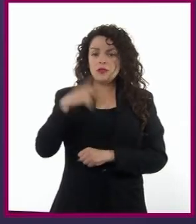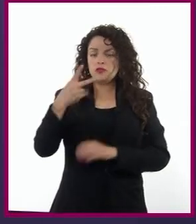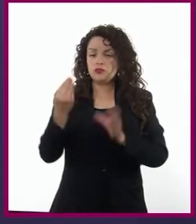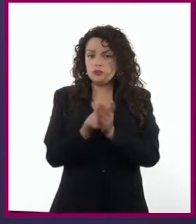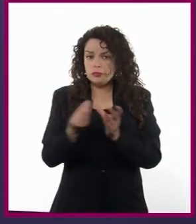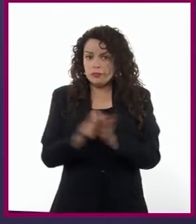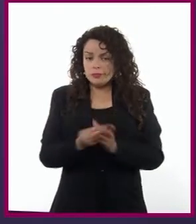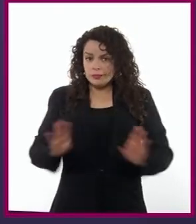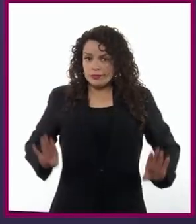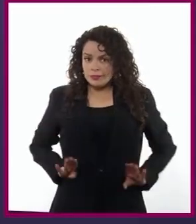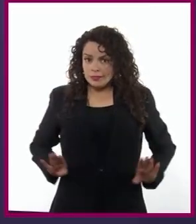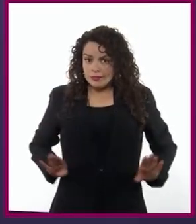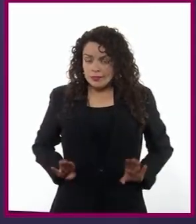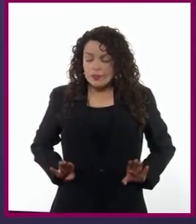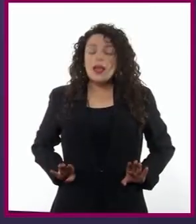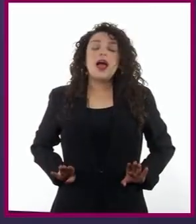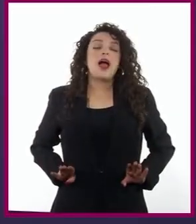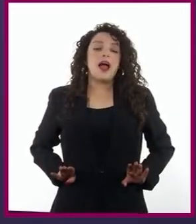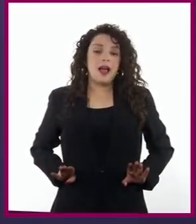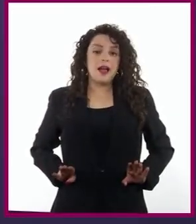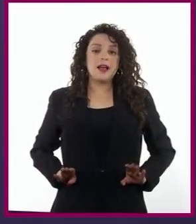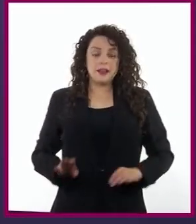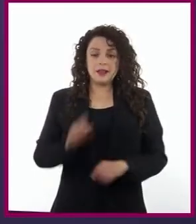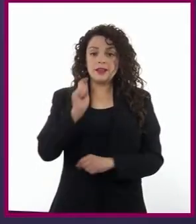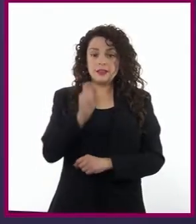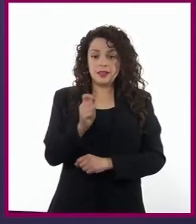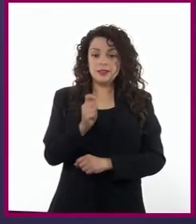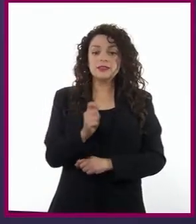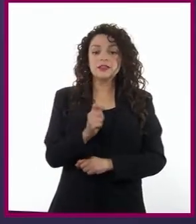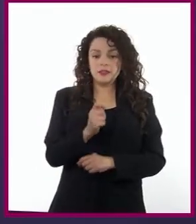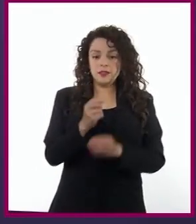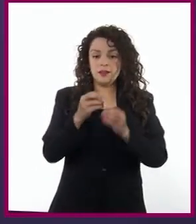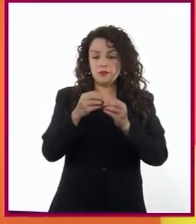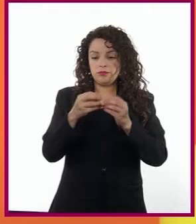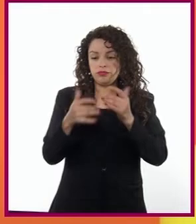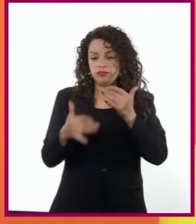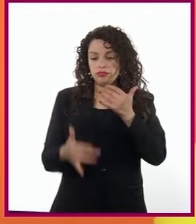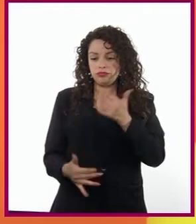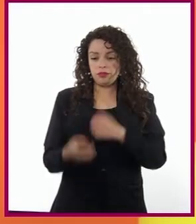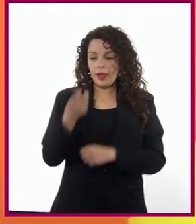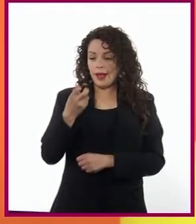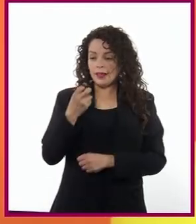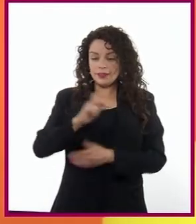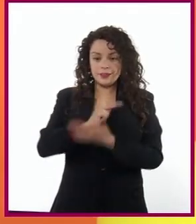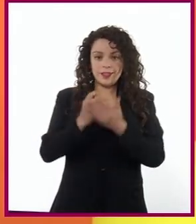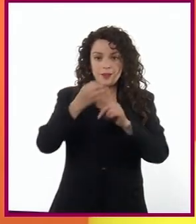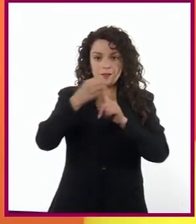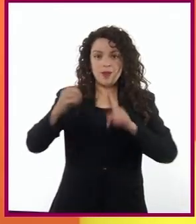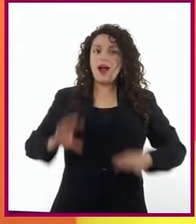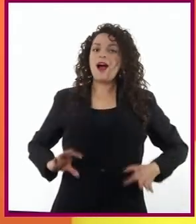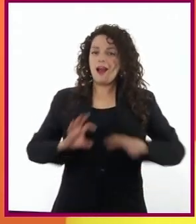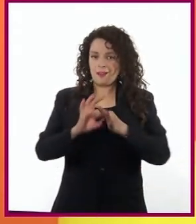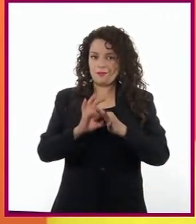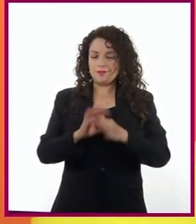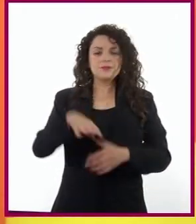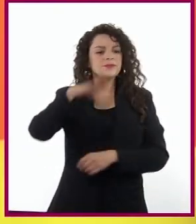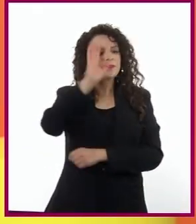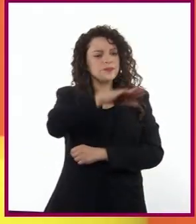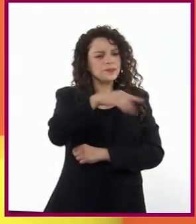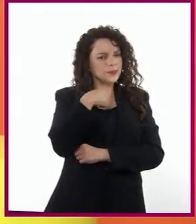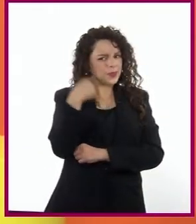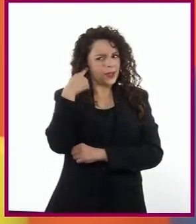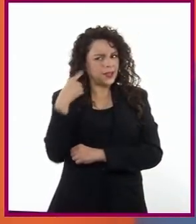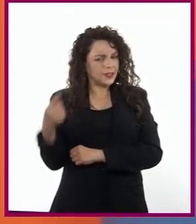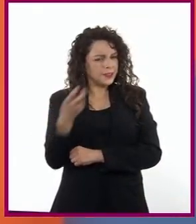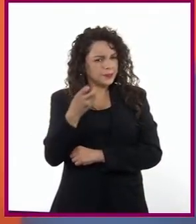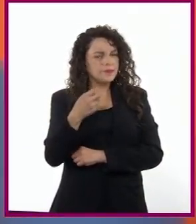características previamente definidas durante todo el desglose de esta sesión. Al escuchar esto, maestro Abel, tengo una